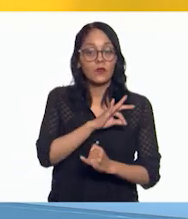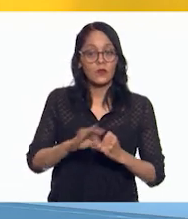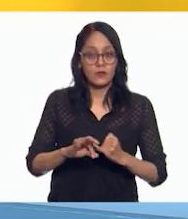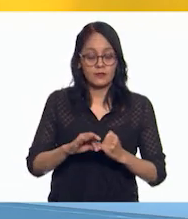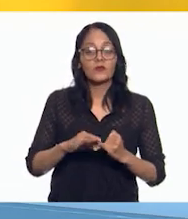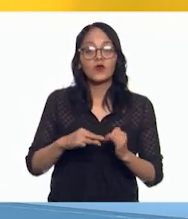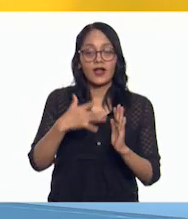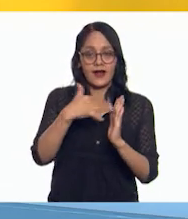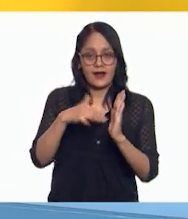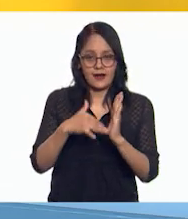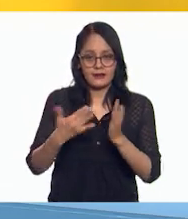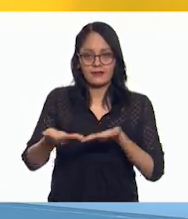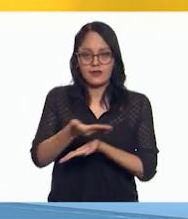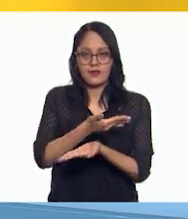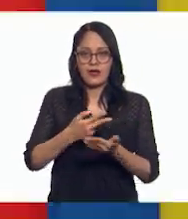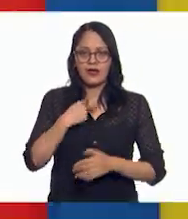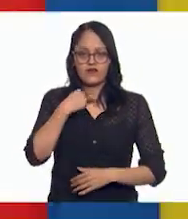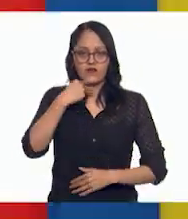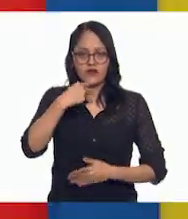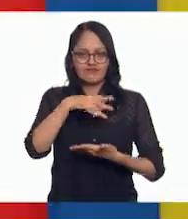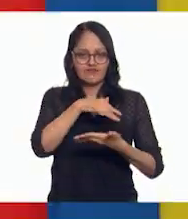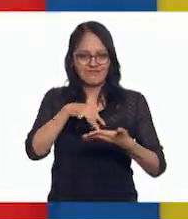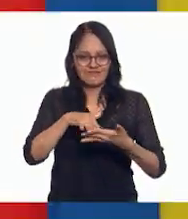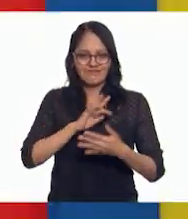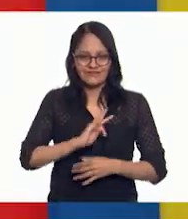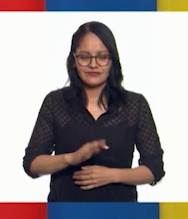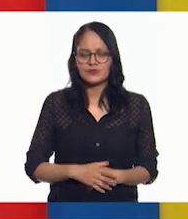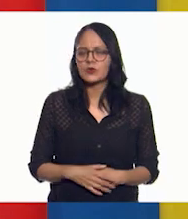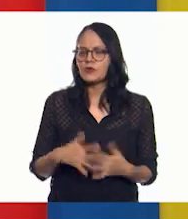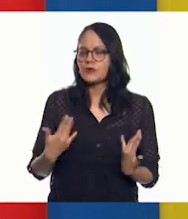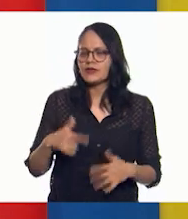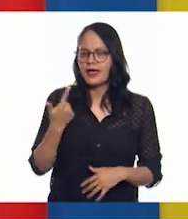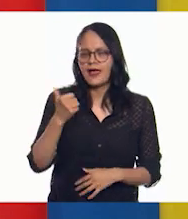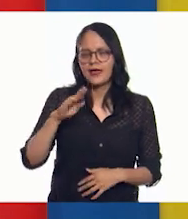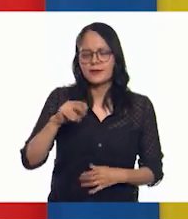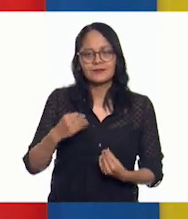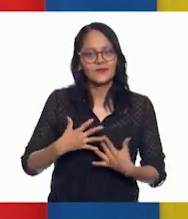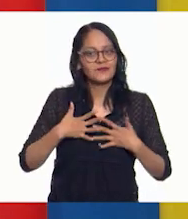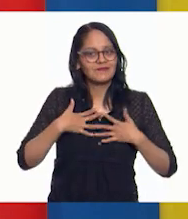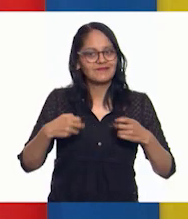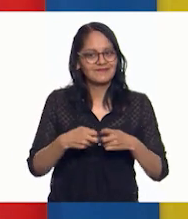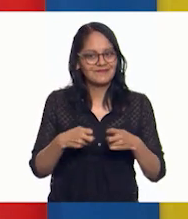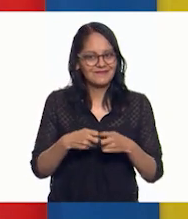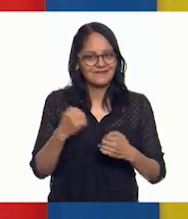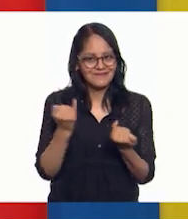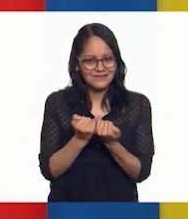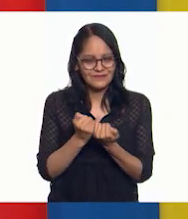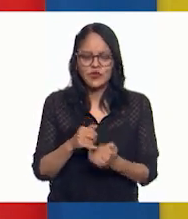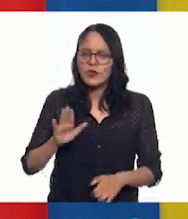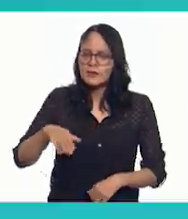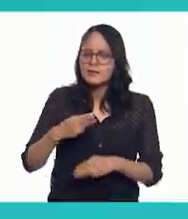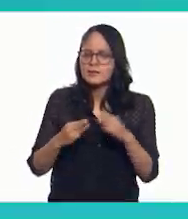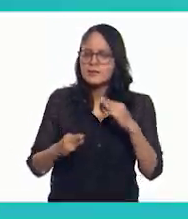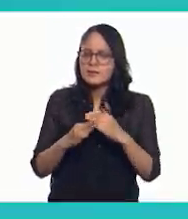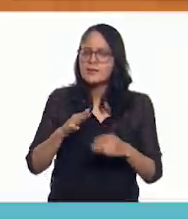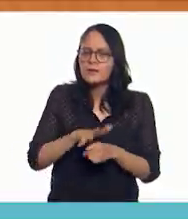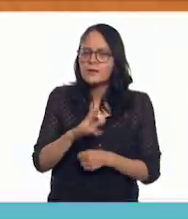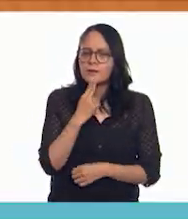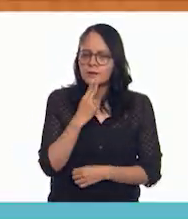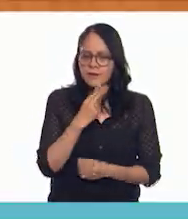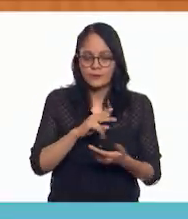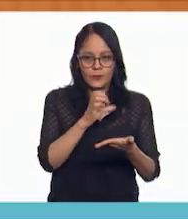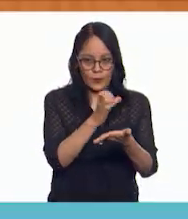poemas leyéndolos en voz alta. Gaby, qué emoción y qué nervios. ¿Y qué materiales vamos a necesitar para la clase?